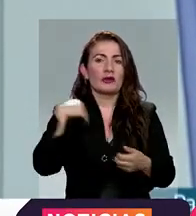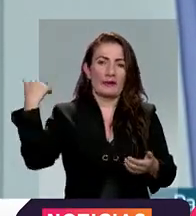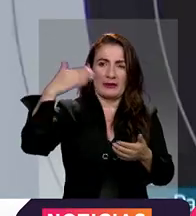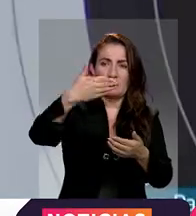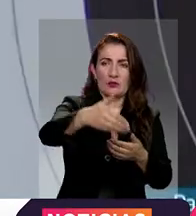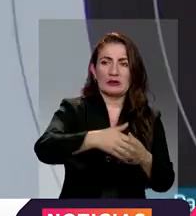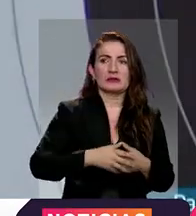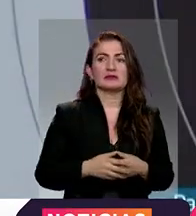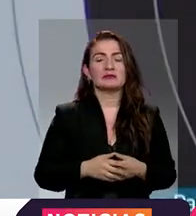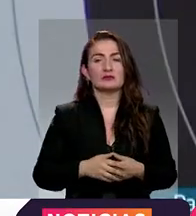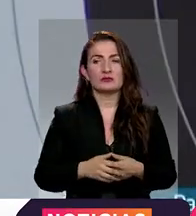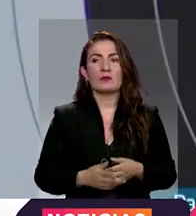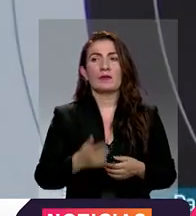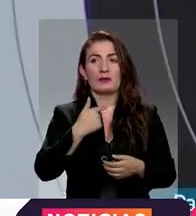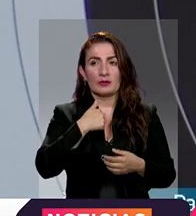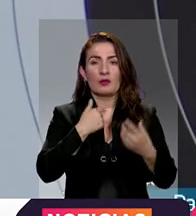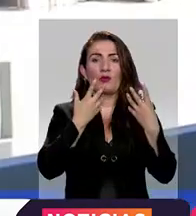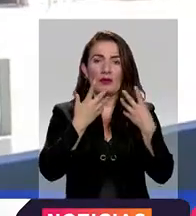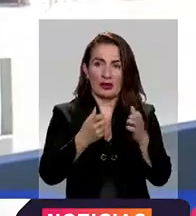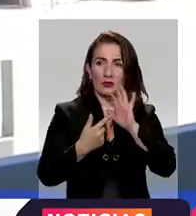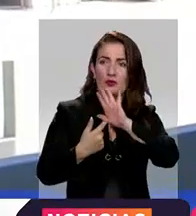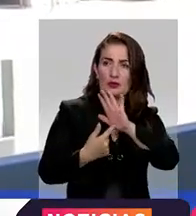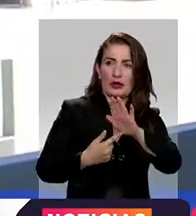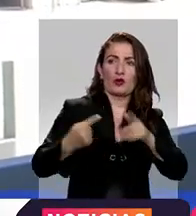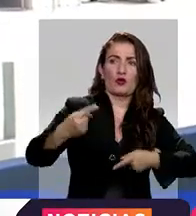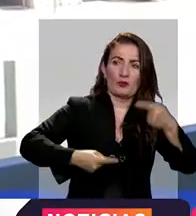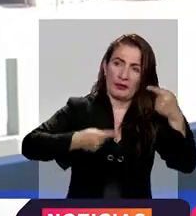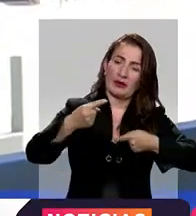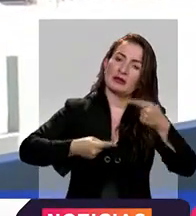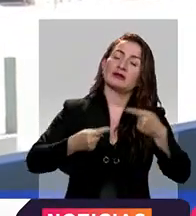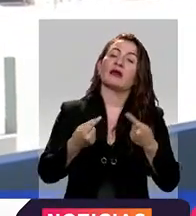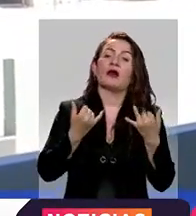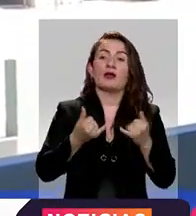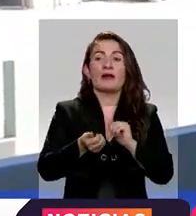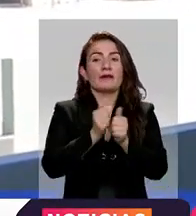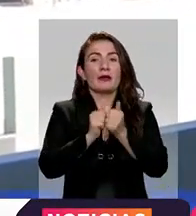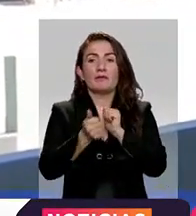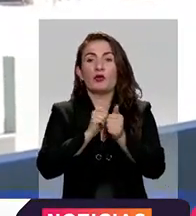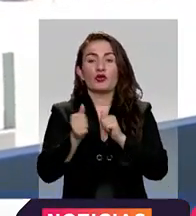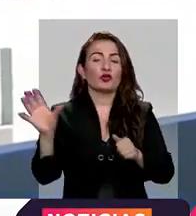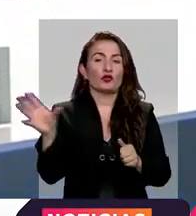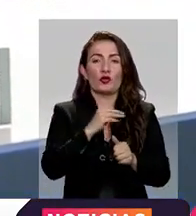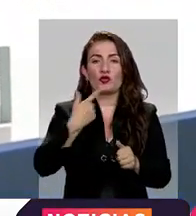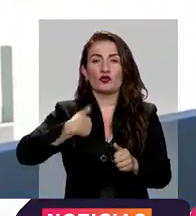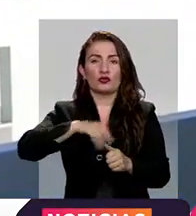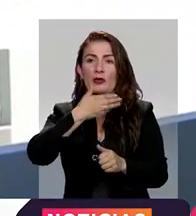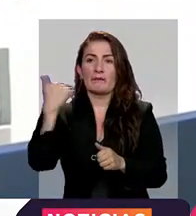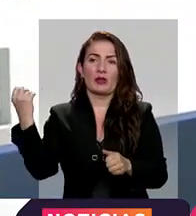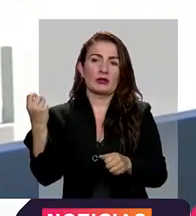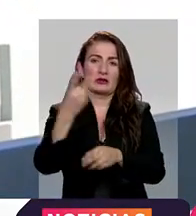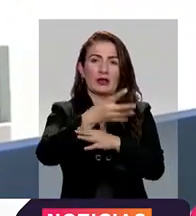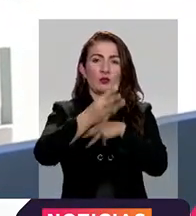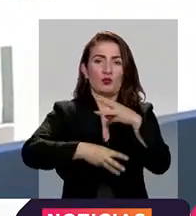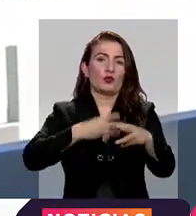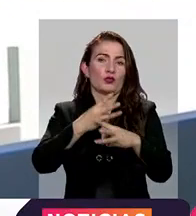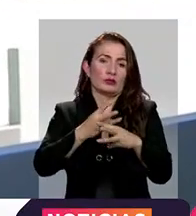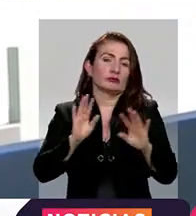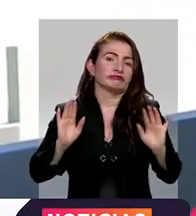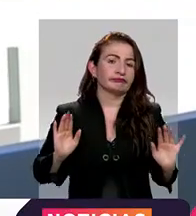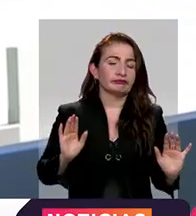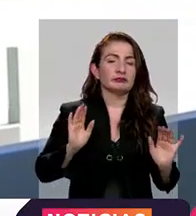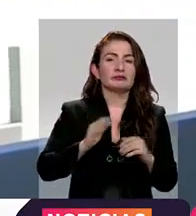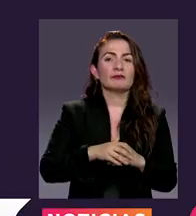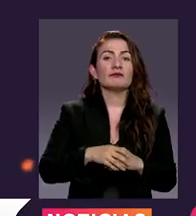después. Realmente me quiero gozar la competencia, aquí en este deporte y en todos estamos los mejores del mundo, entonces creo